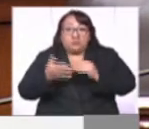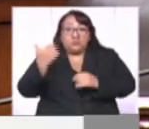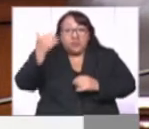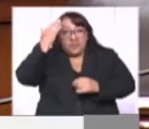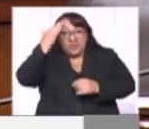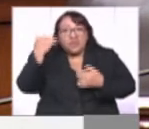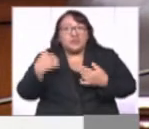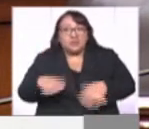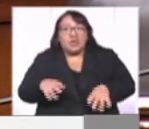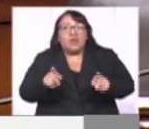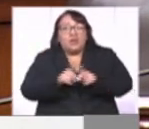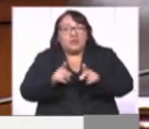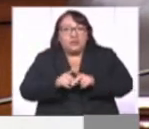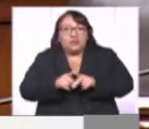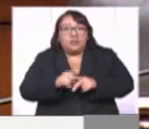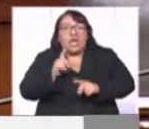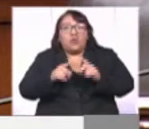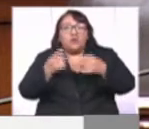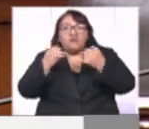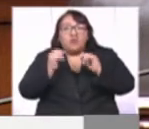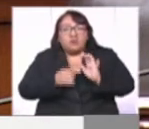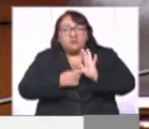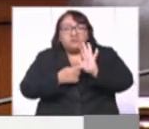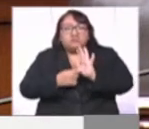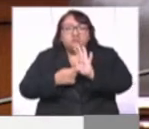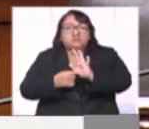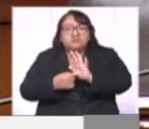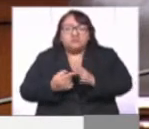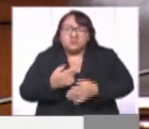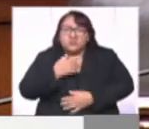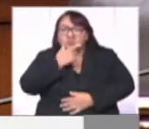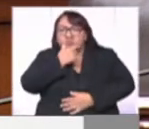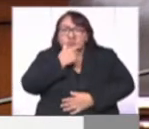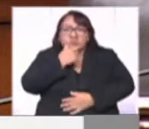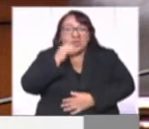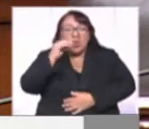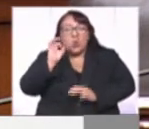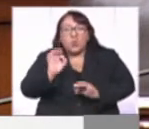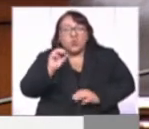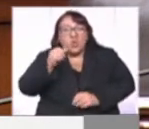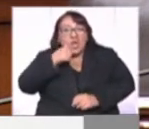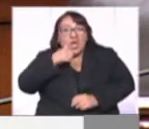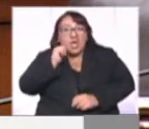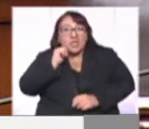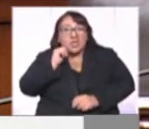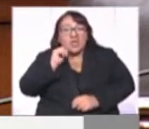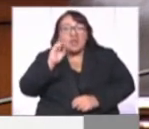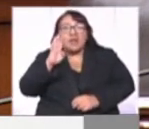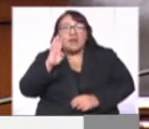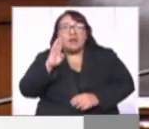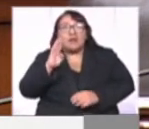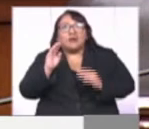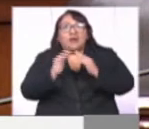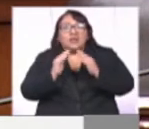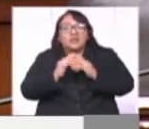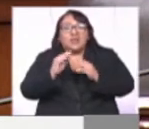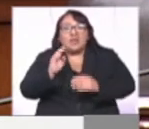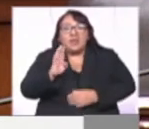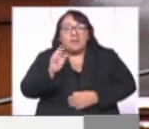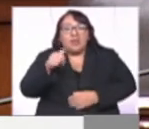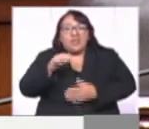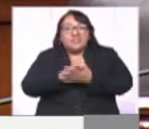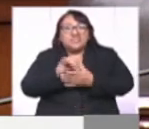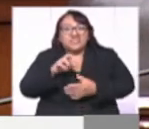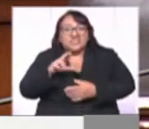ha salido algunas informaciones y específicamente el día de ayer la Casa Banchero ha señalado que el